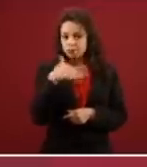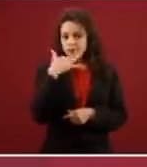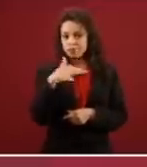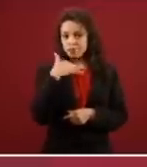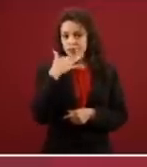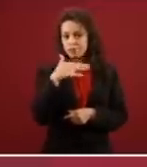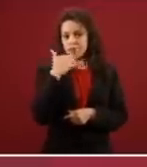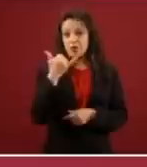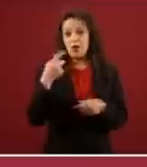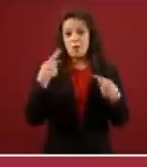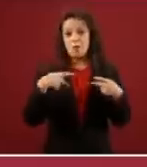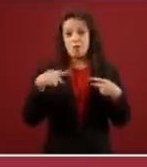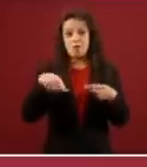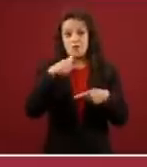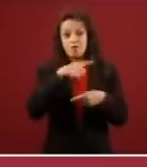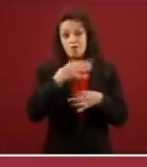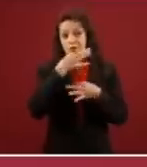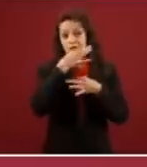seguidores